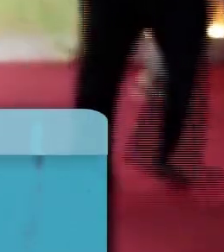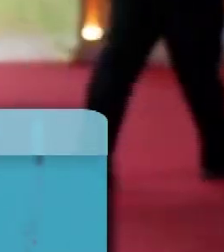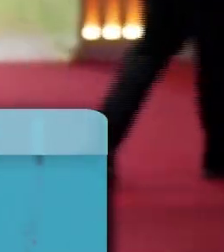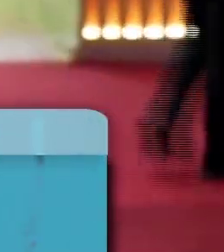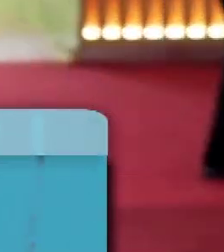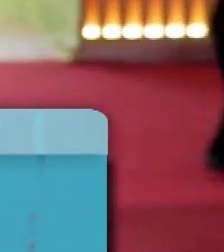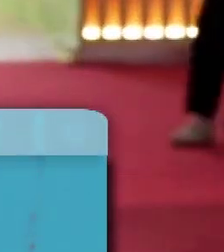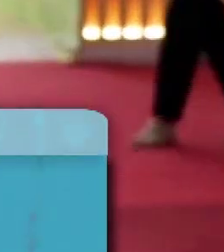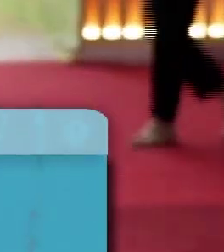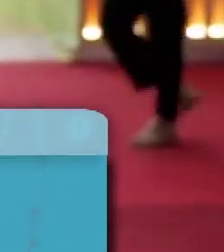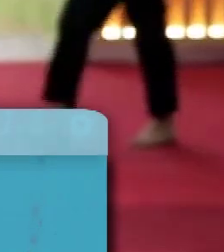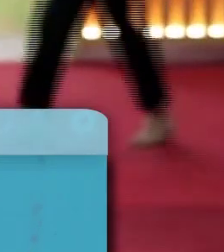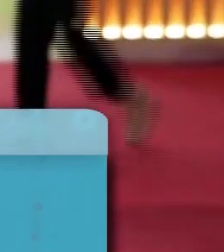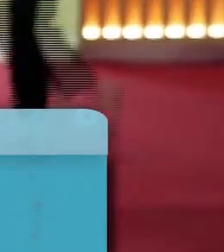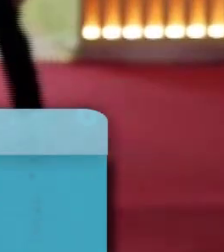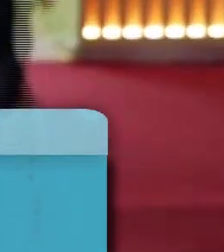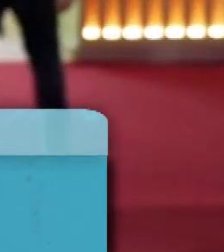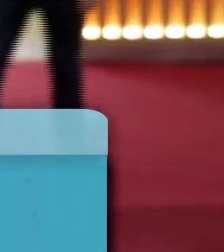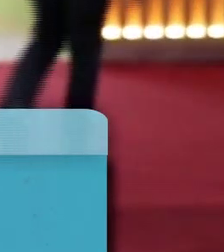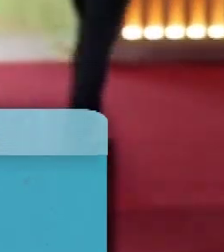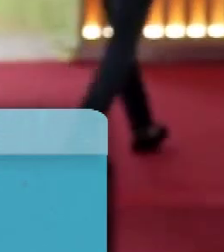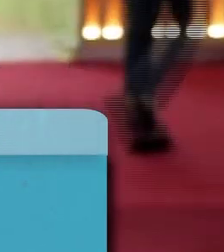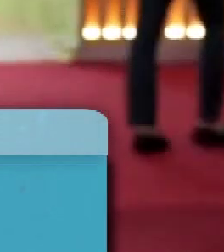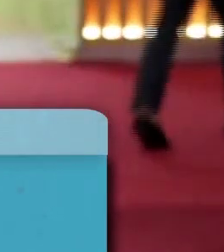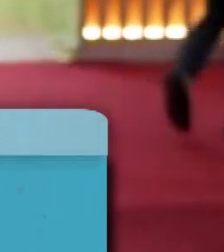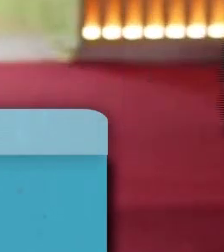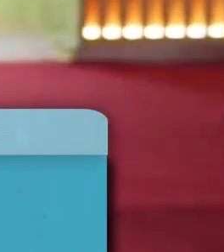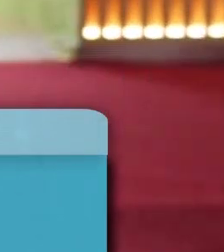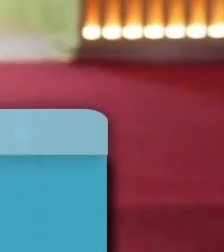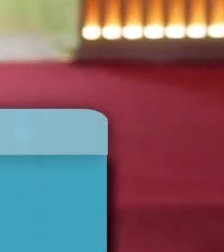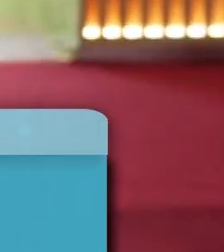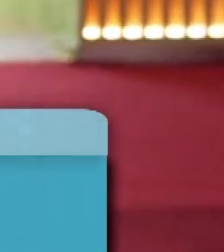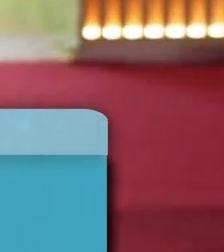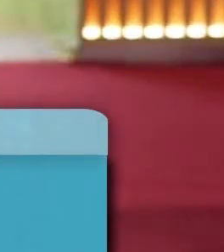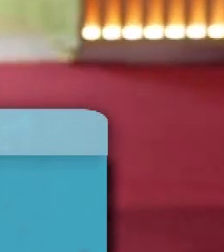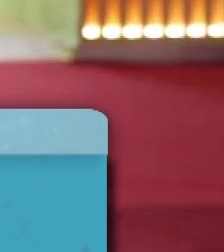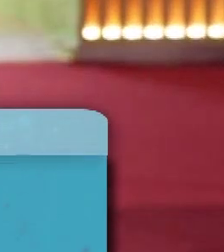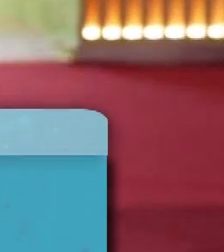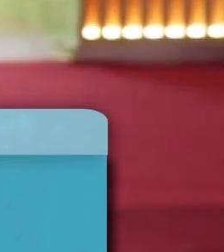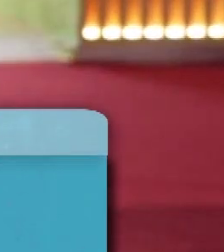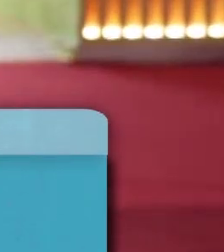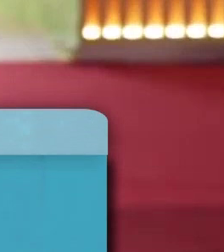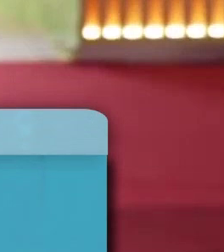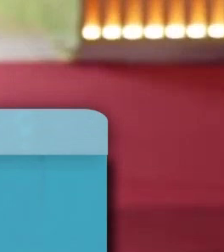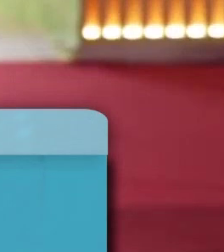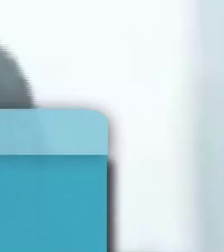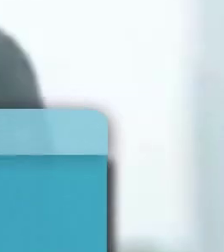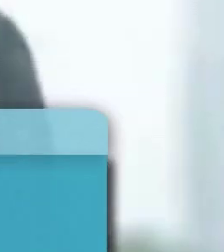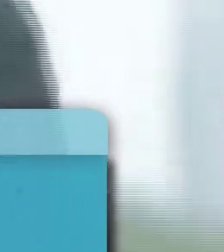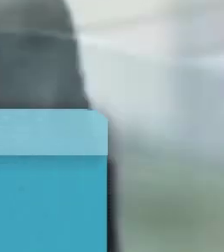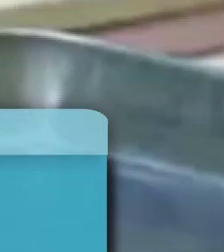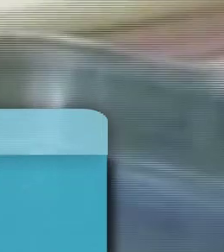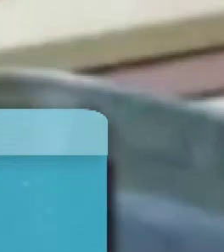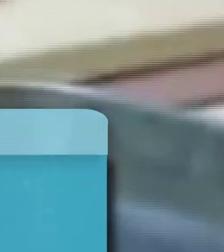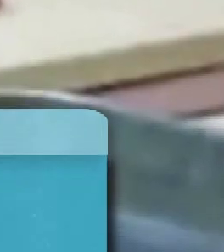dónde viene el alimento, aprenderlo a cocinar y también darle los aspectos de la comida china con el valor agregado de que sea carne